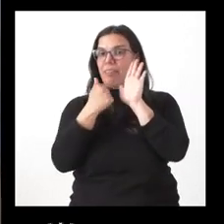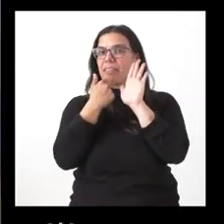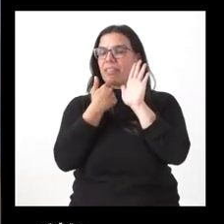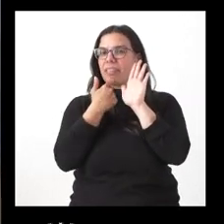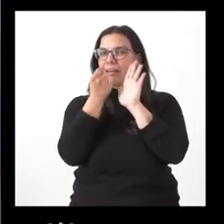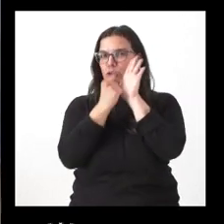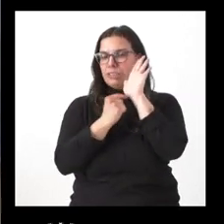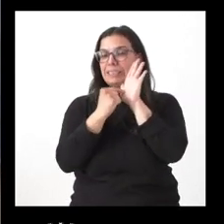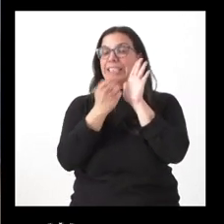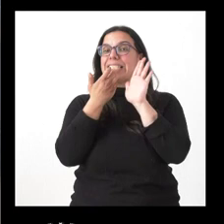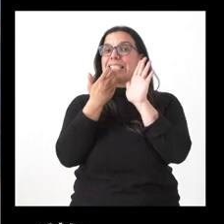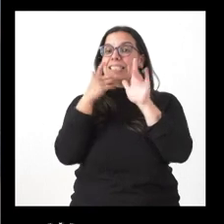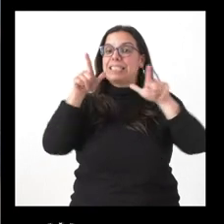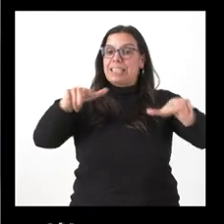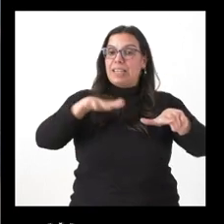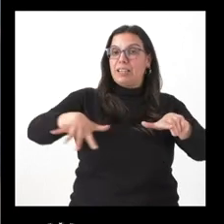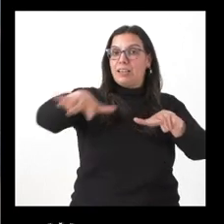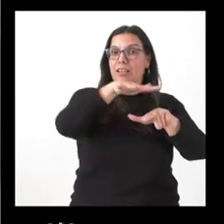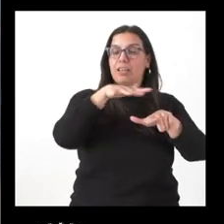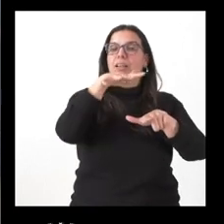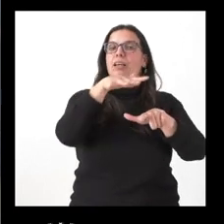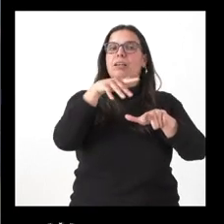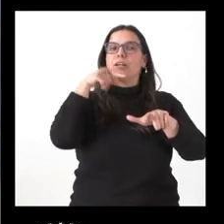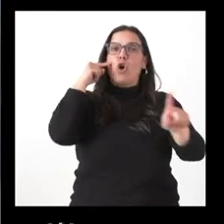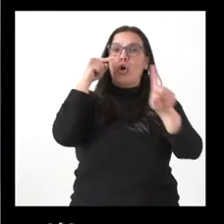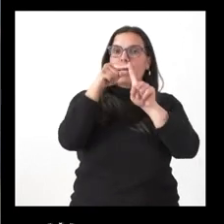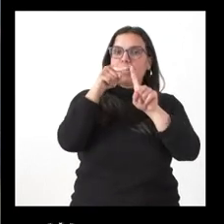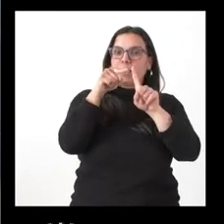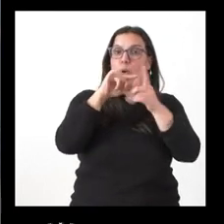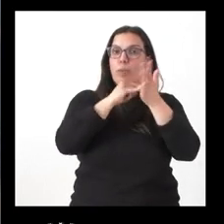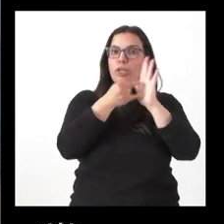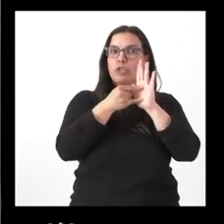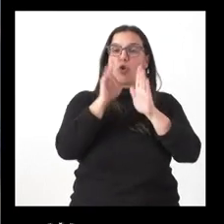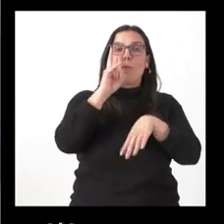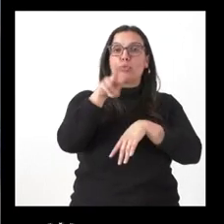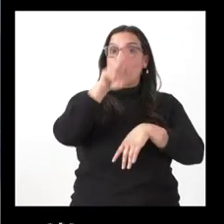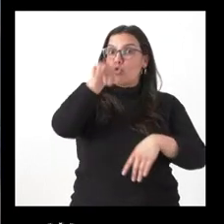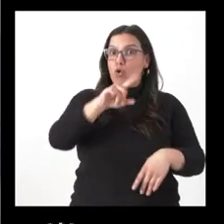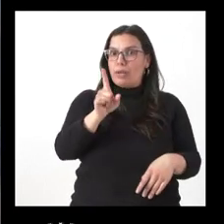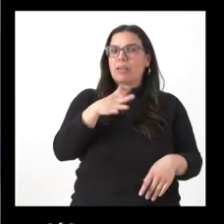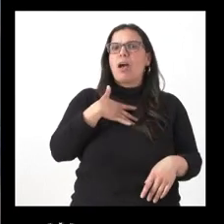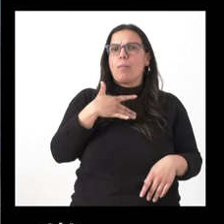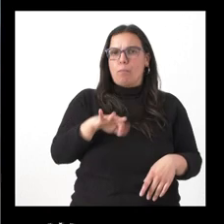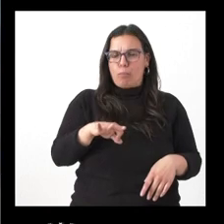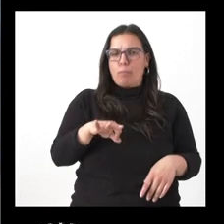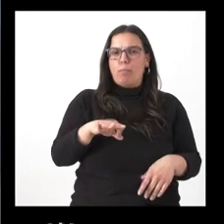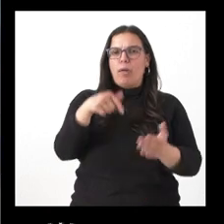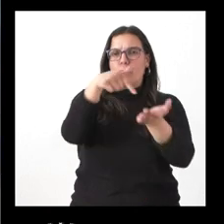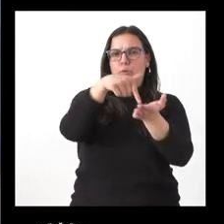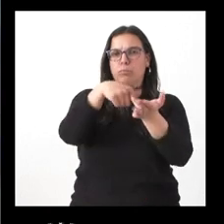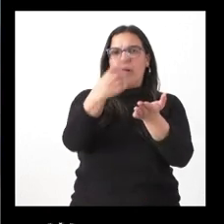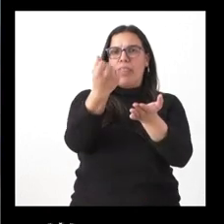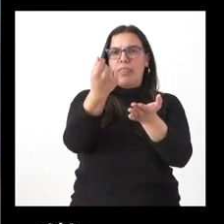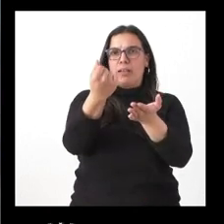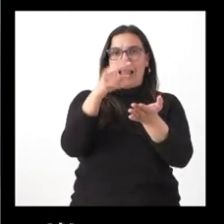que si no se destina uso museístico ese proyecto cabe la posibilidad de procederse al reinte